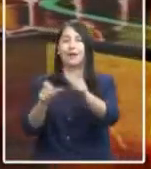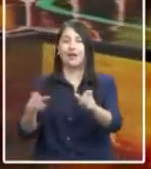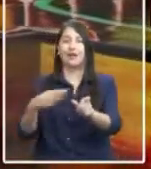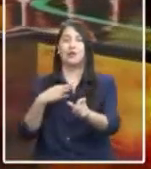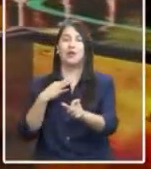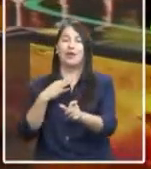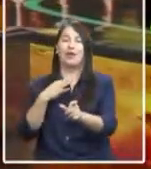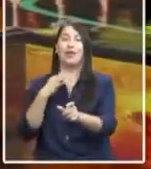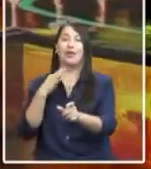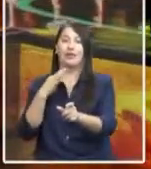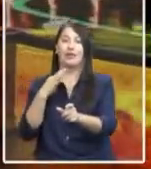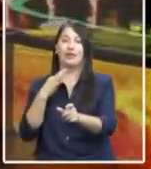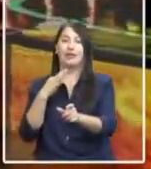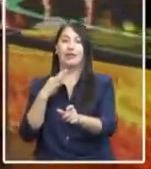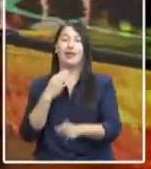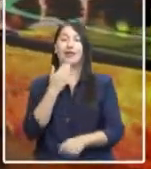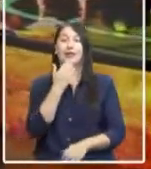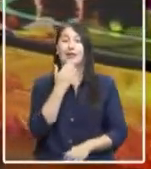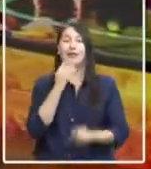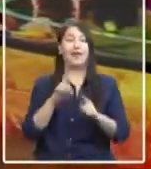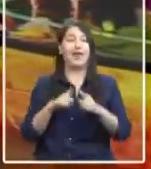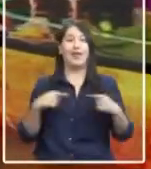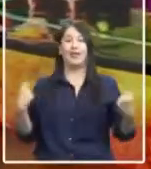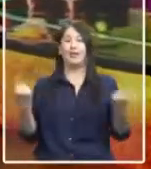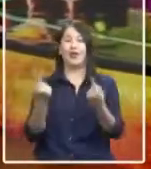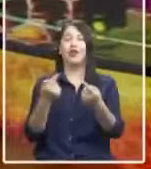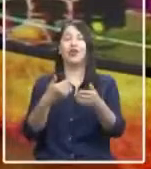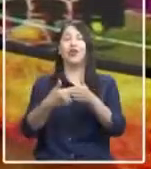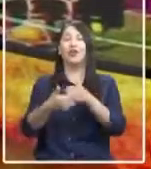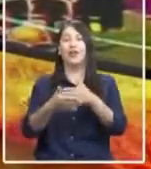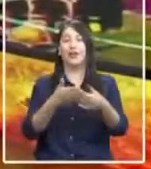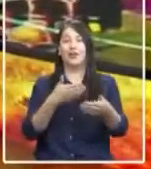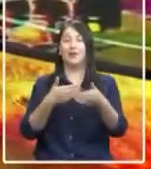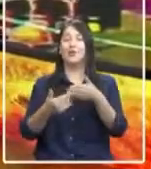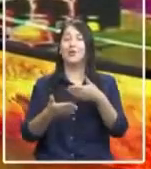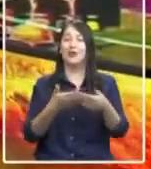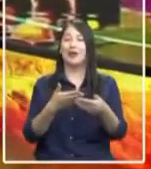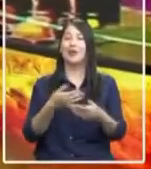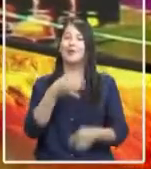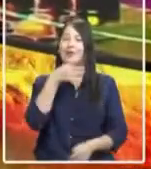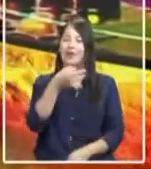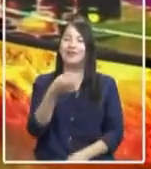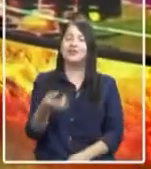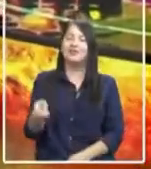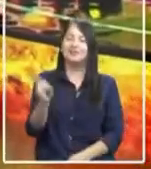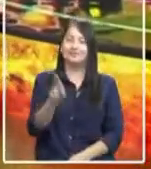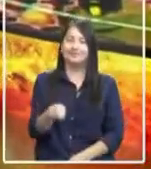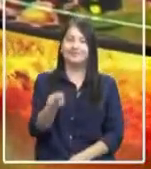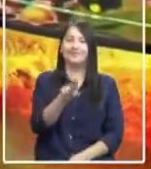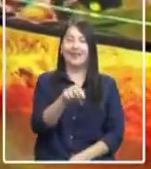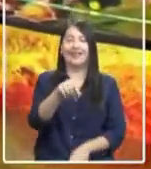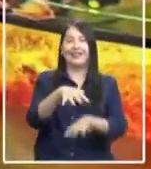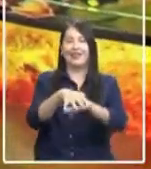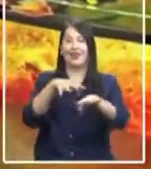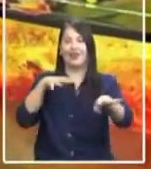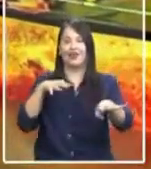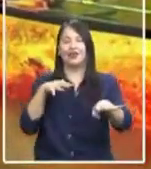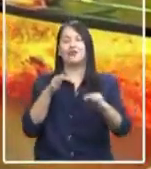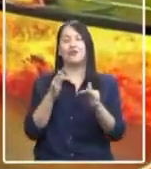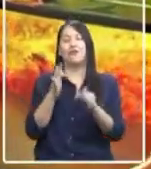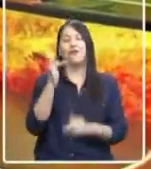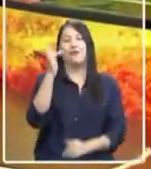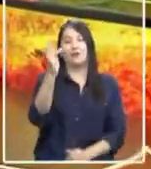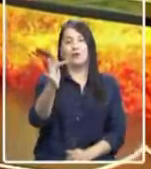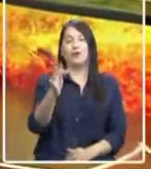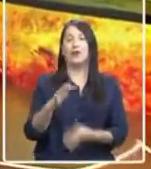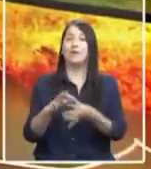también el entorno natural, como hemos dicho ampliamente en este Congreso Futuro. Le queremos agradecer a la doctora Yashanov